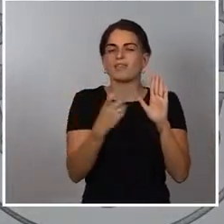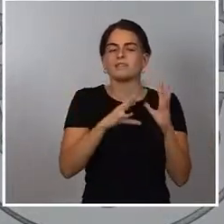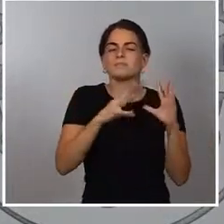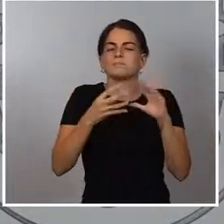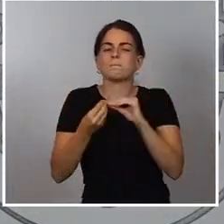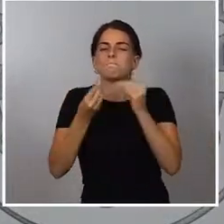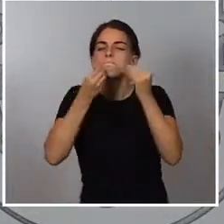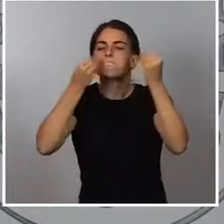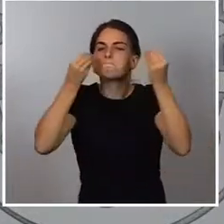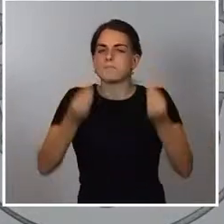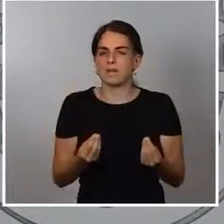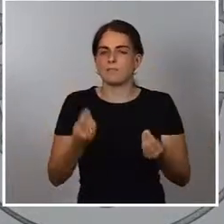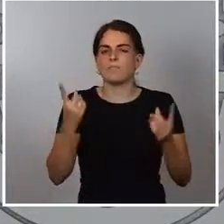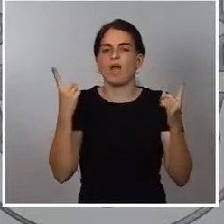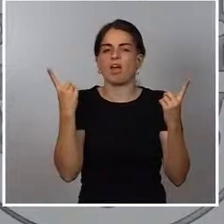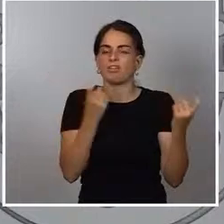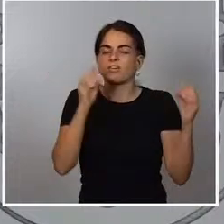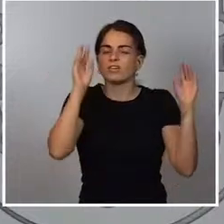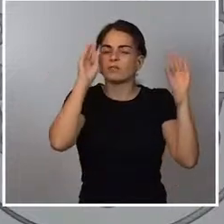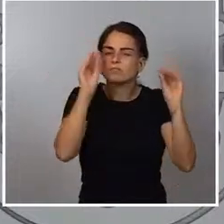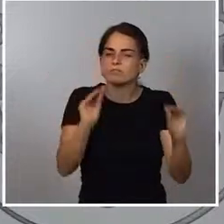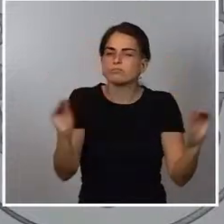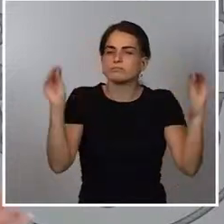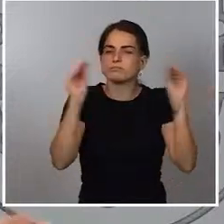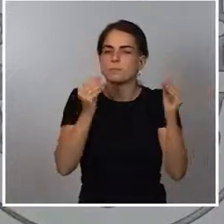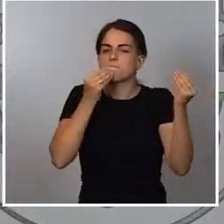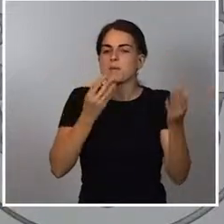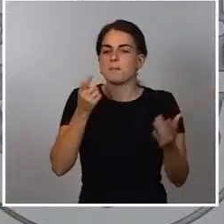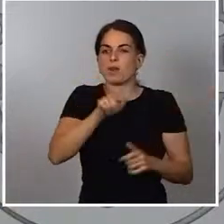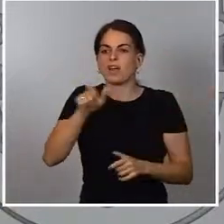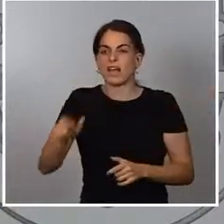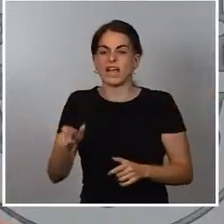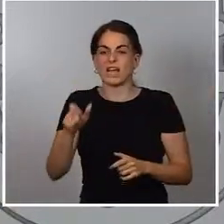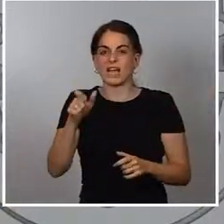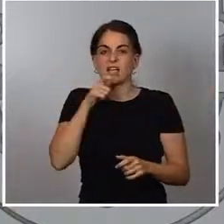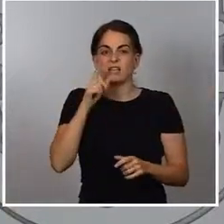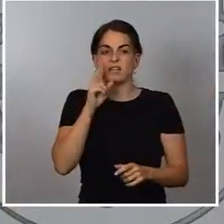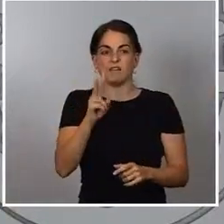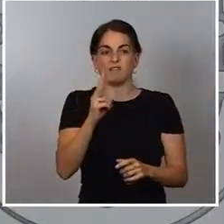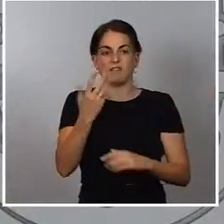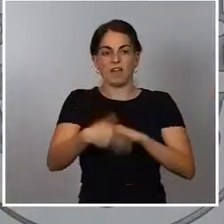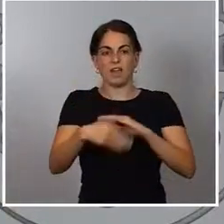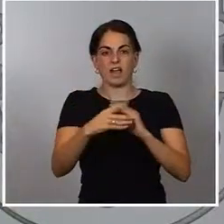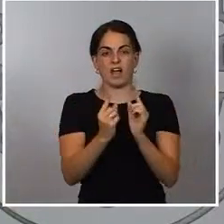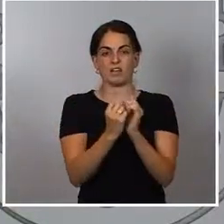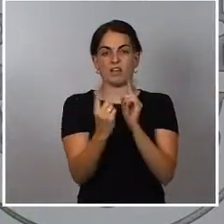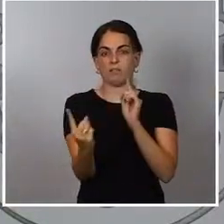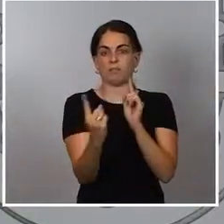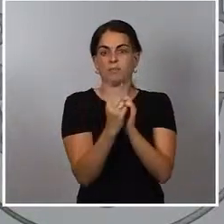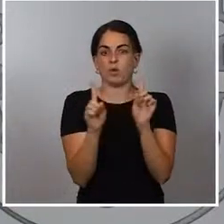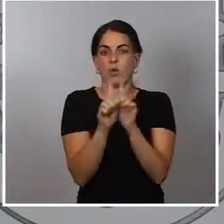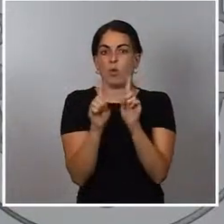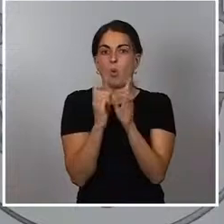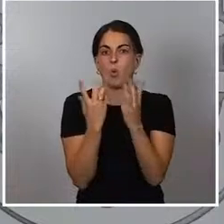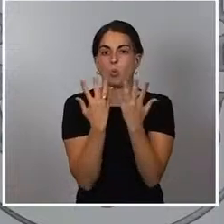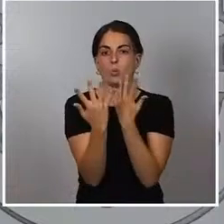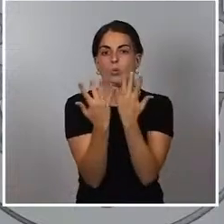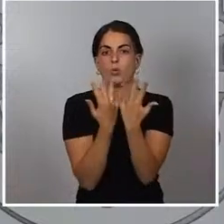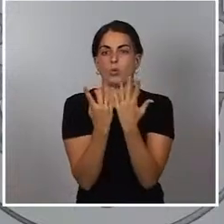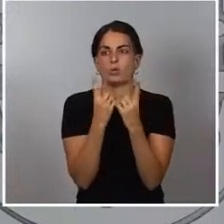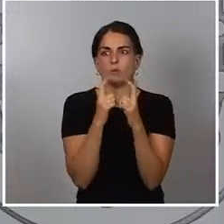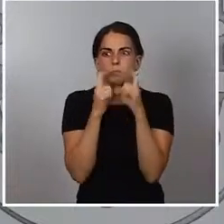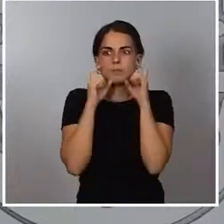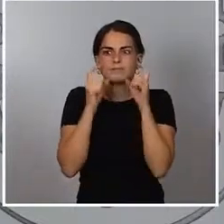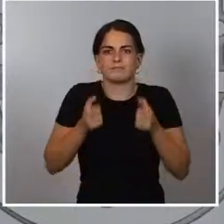pedagogía porque es verdad que estamos viendo a mucha gente por la calle sin distancia y no llevando la mascarilla recuerdo que la mascarilla es